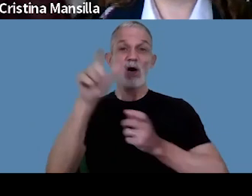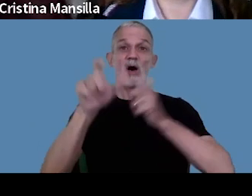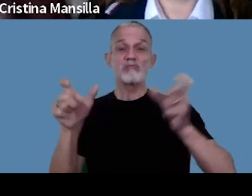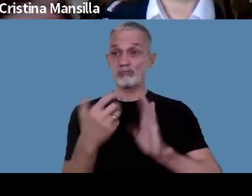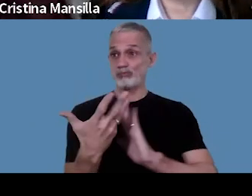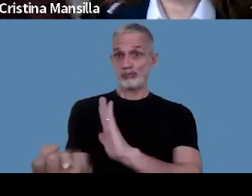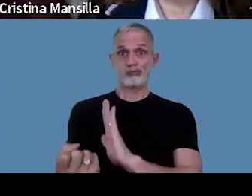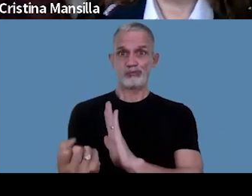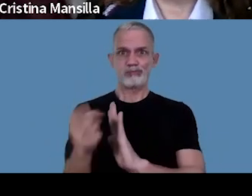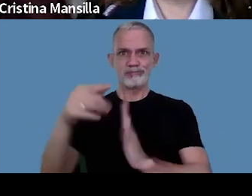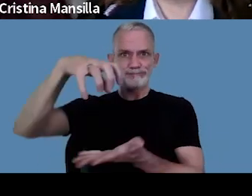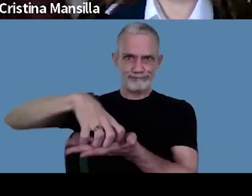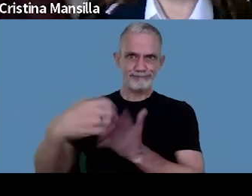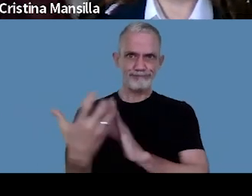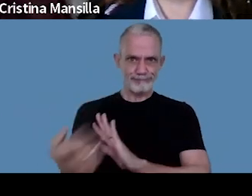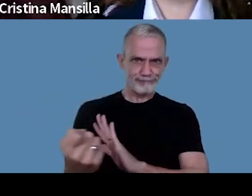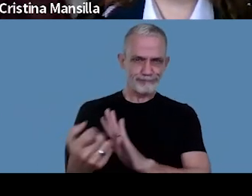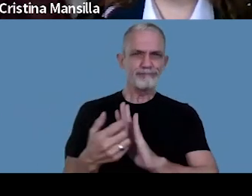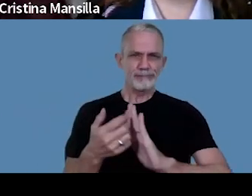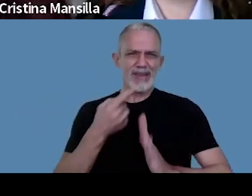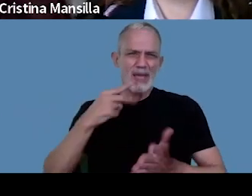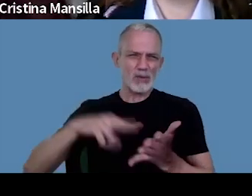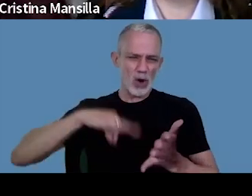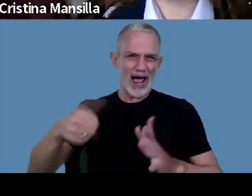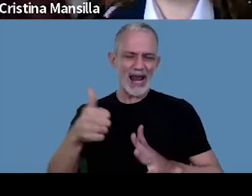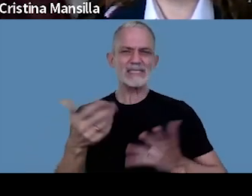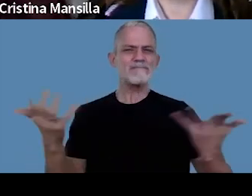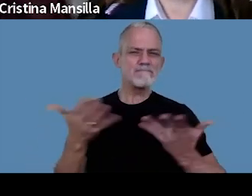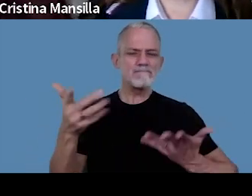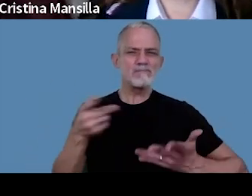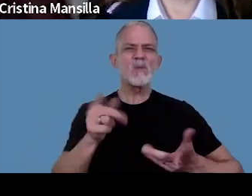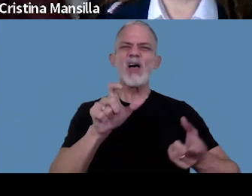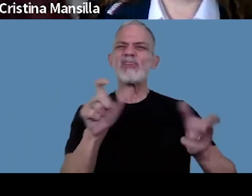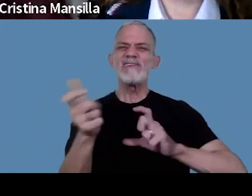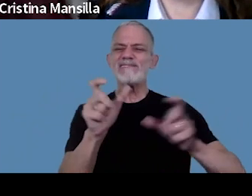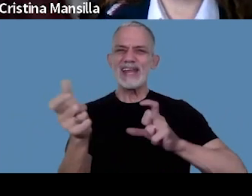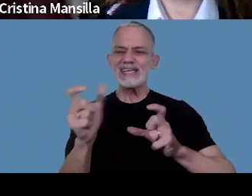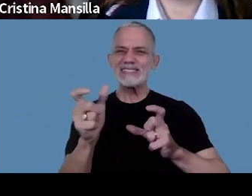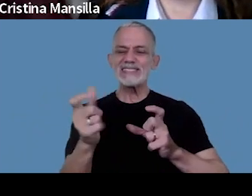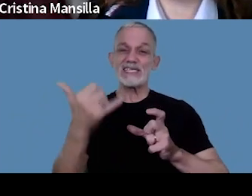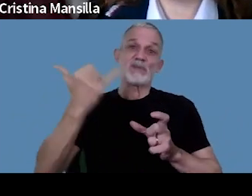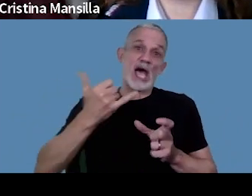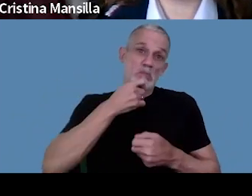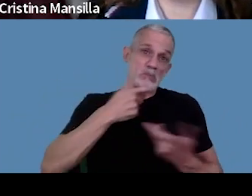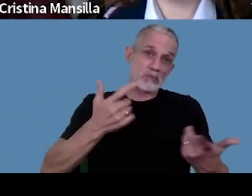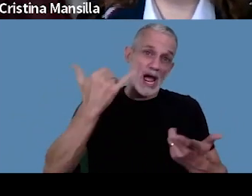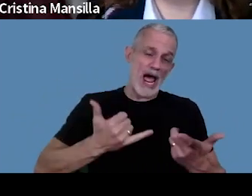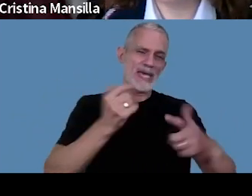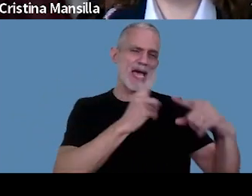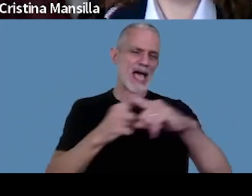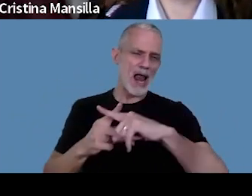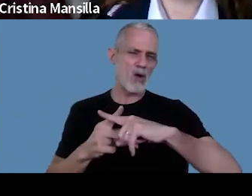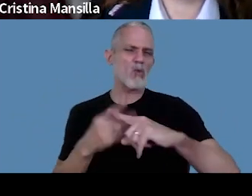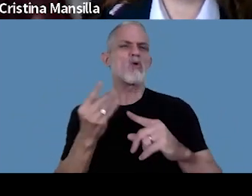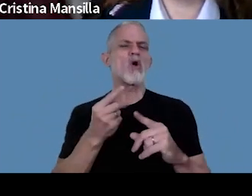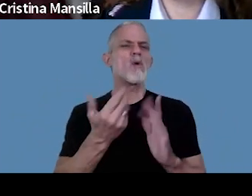retención deberán determinar la diferencia que hubieran calculado como